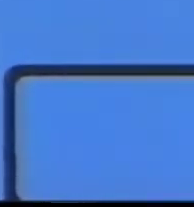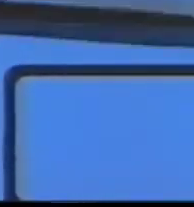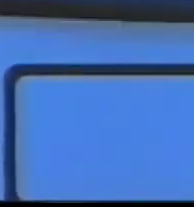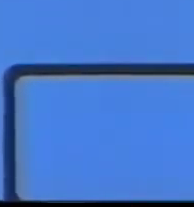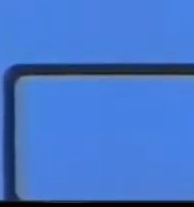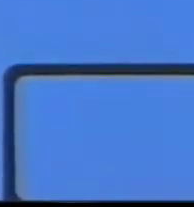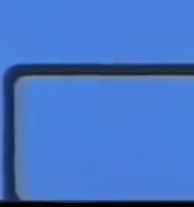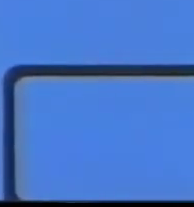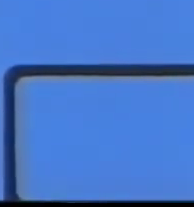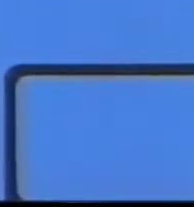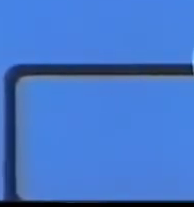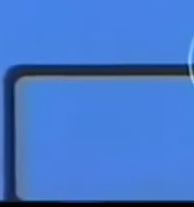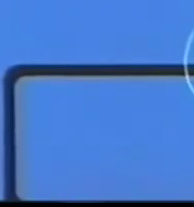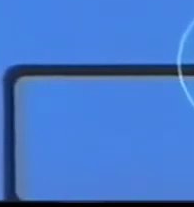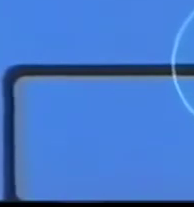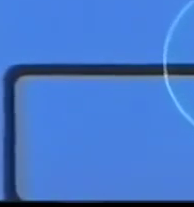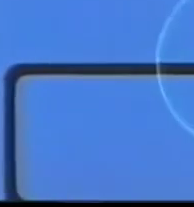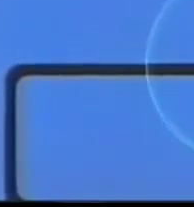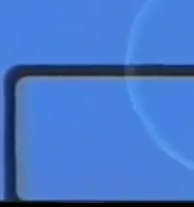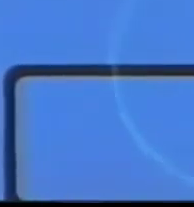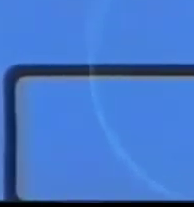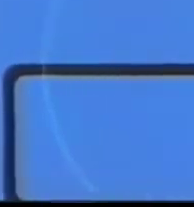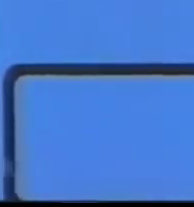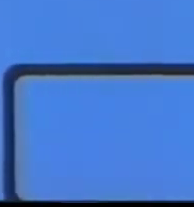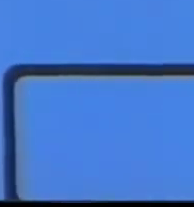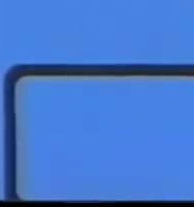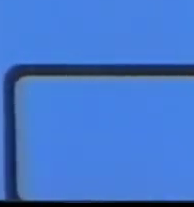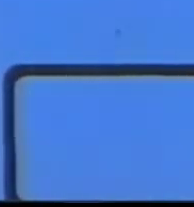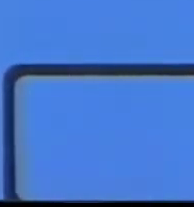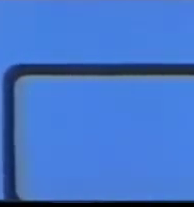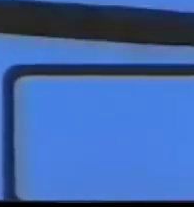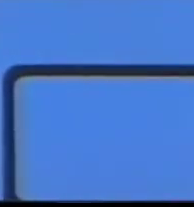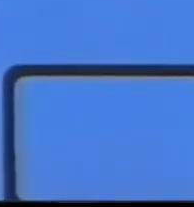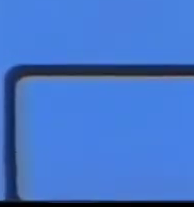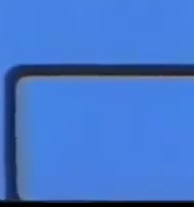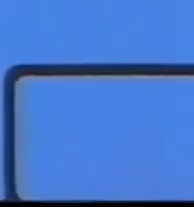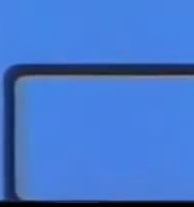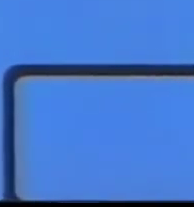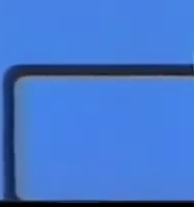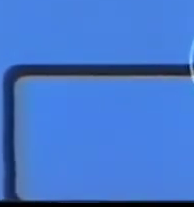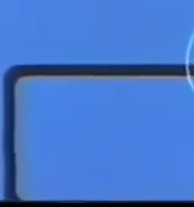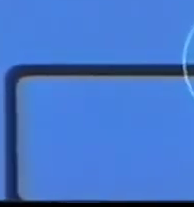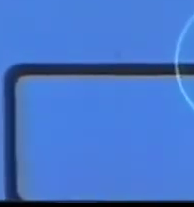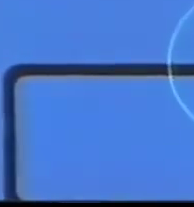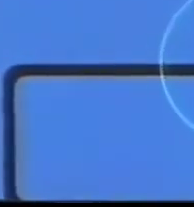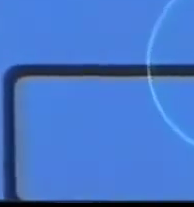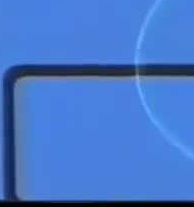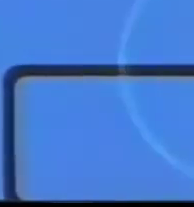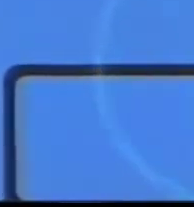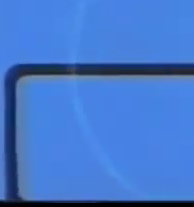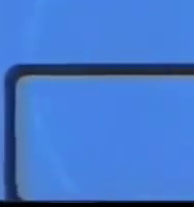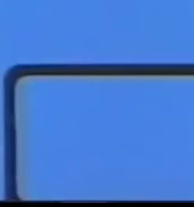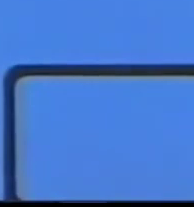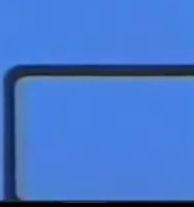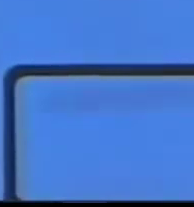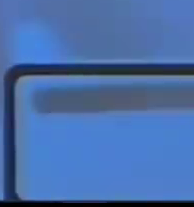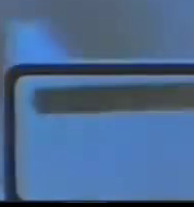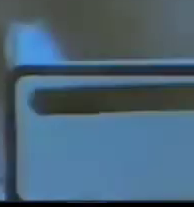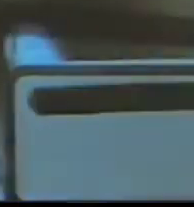adelante de las moléculas produce una serie de compresiones que se transmiten desde la fuente de las vibraciones en todas